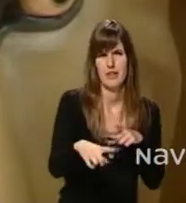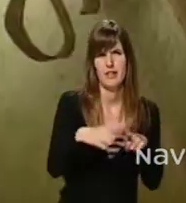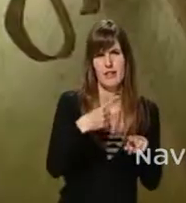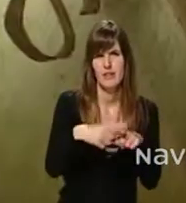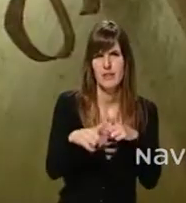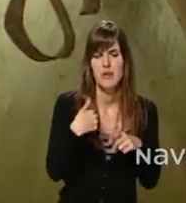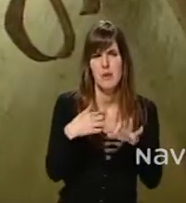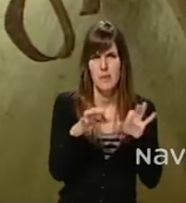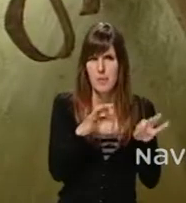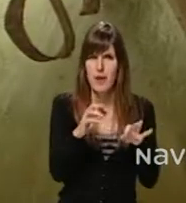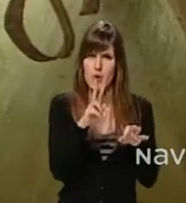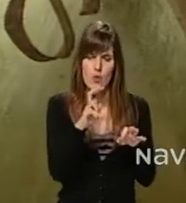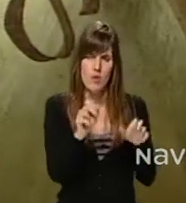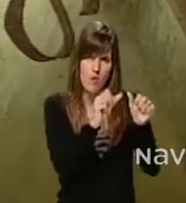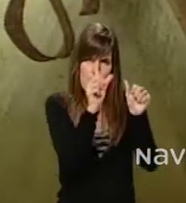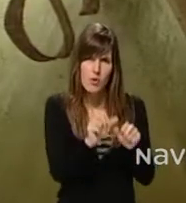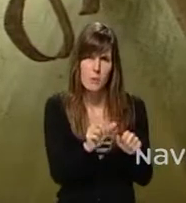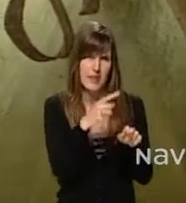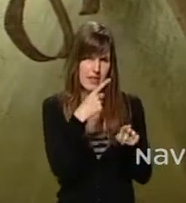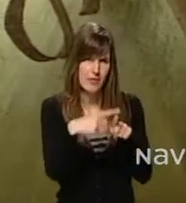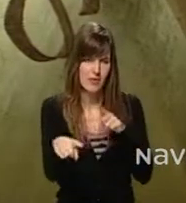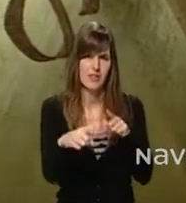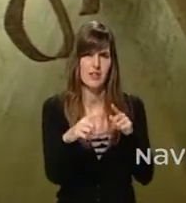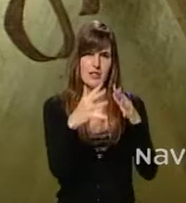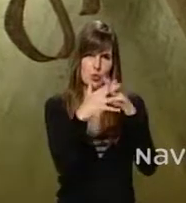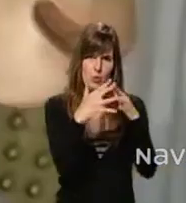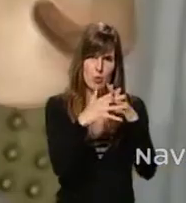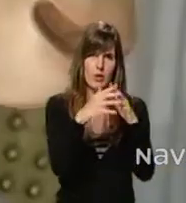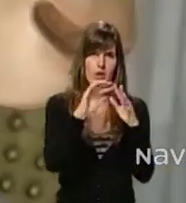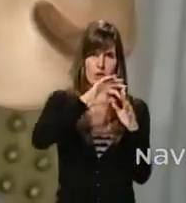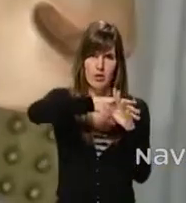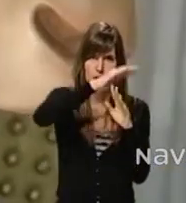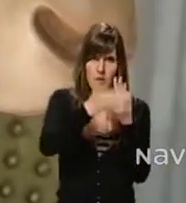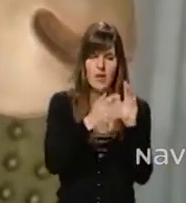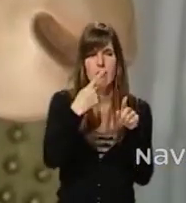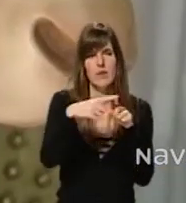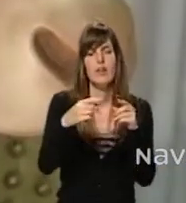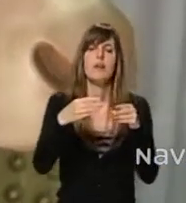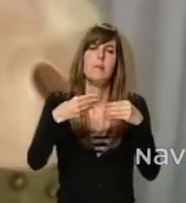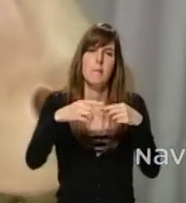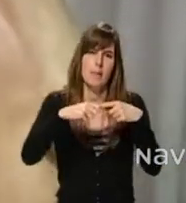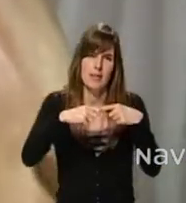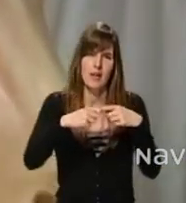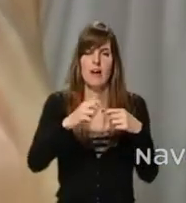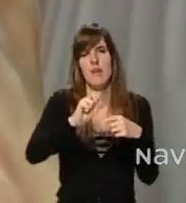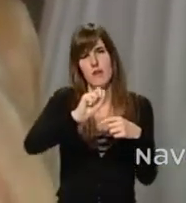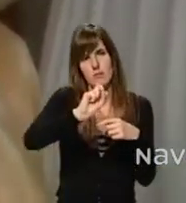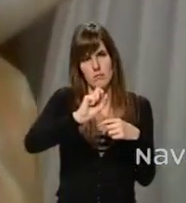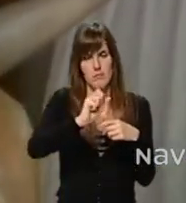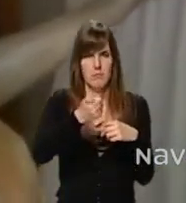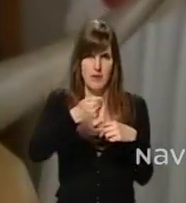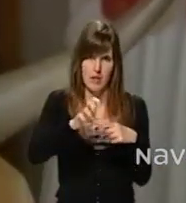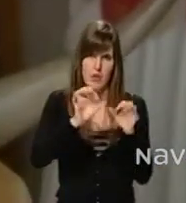que preparar nuevas estructuras para el modelado, y aunque el proceso de materiales es exactamente